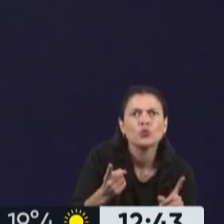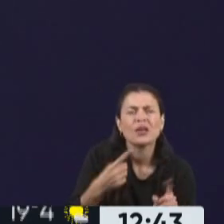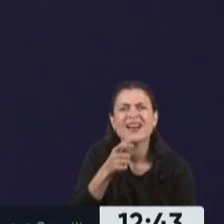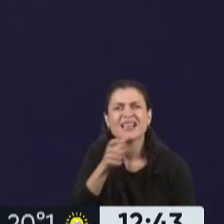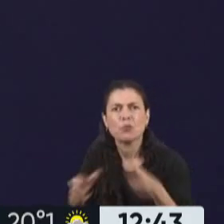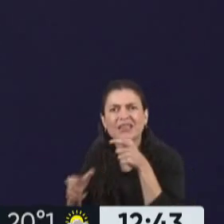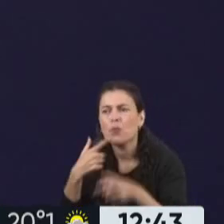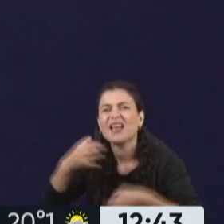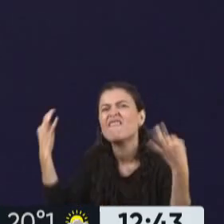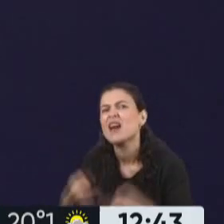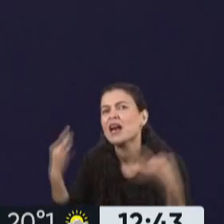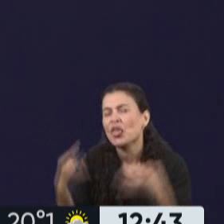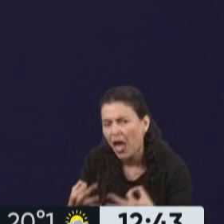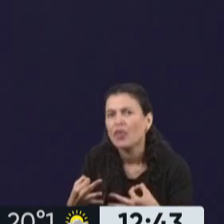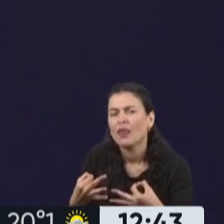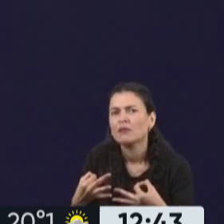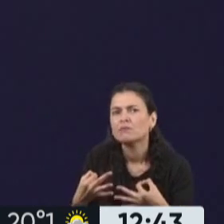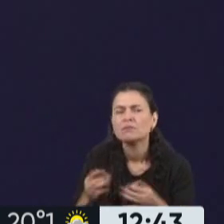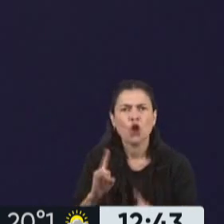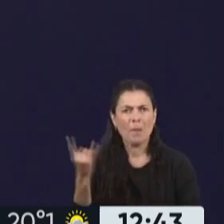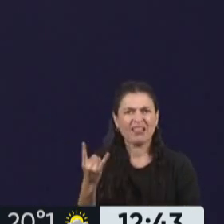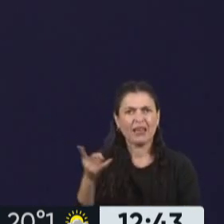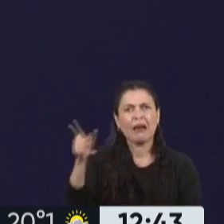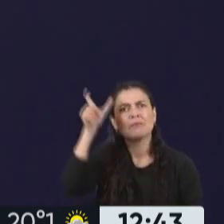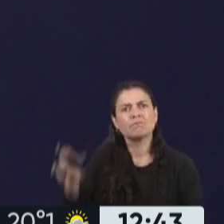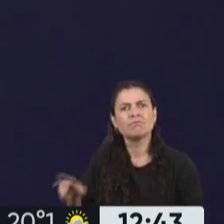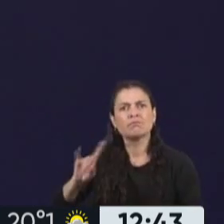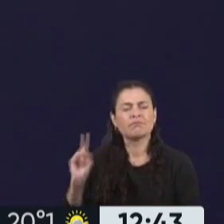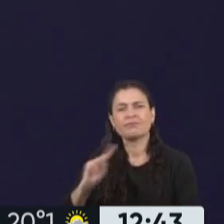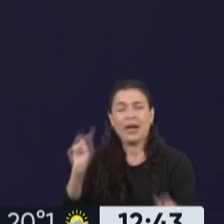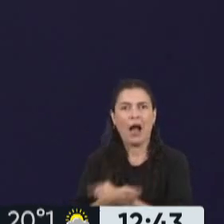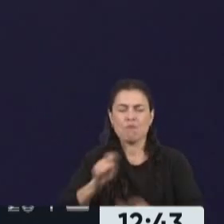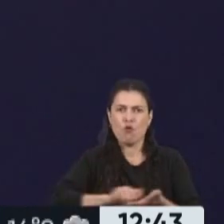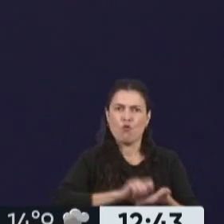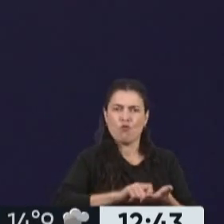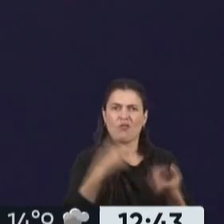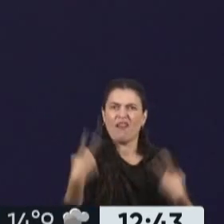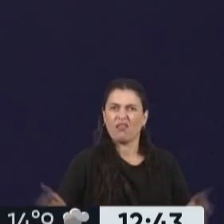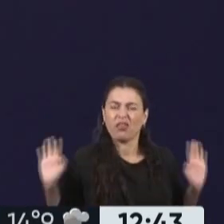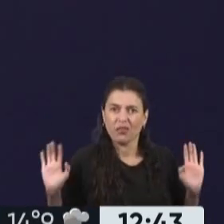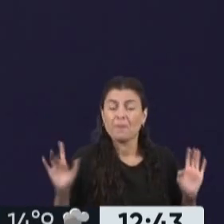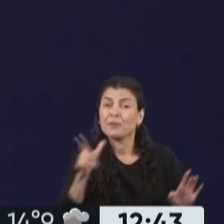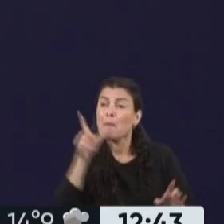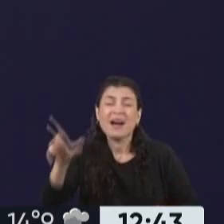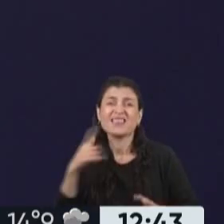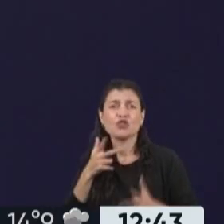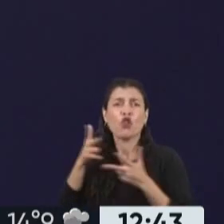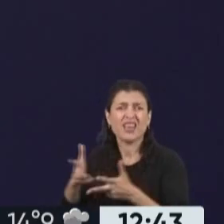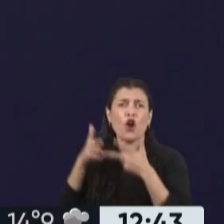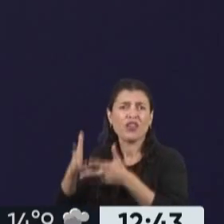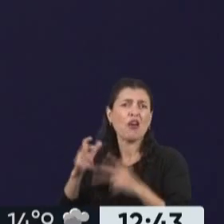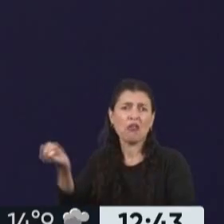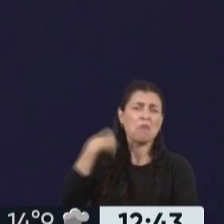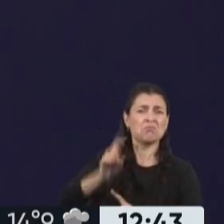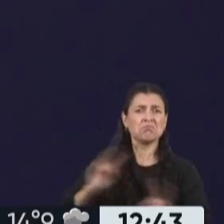que había pasado en verdad. Bueno, parece que no, que la verdad a algunos no les es suficiente. No es